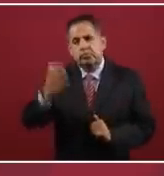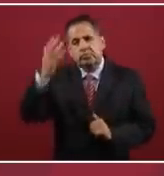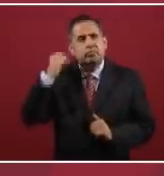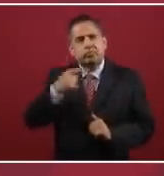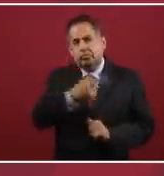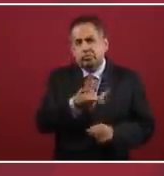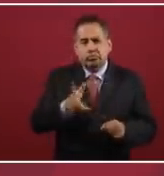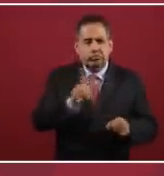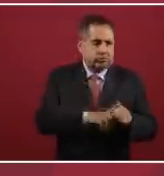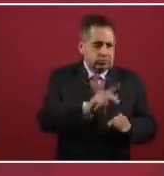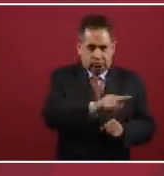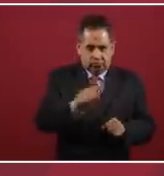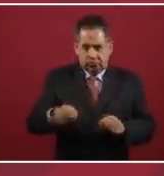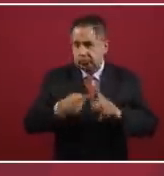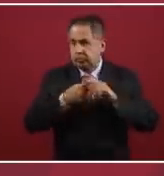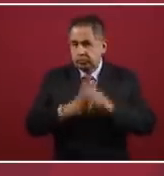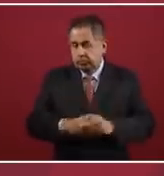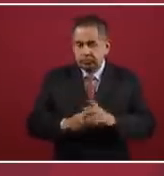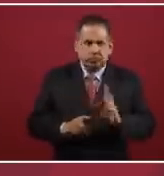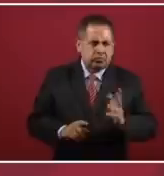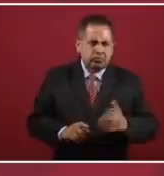iniciaron, se